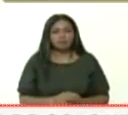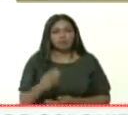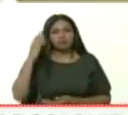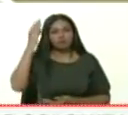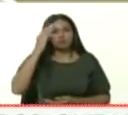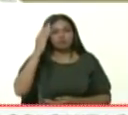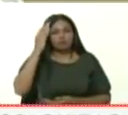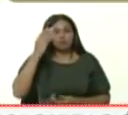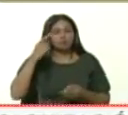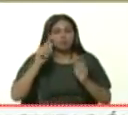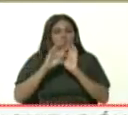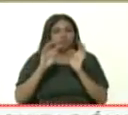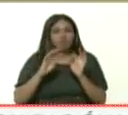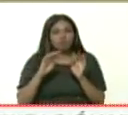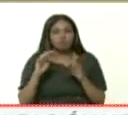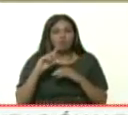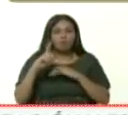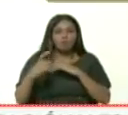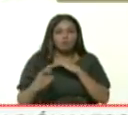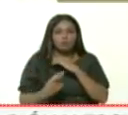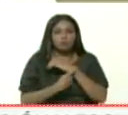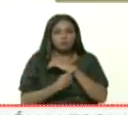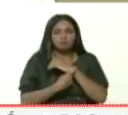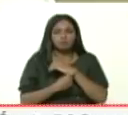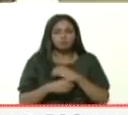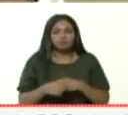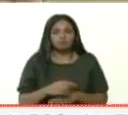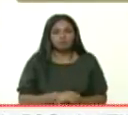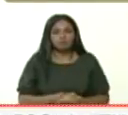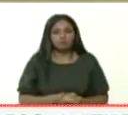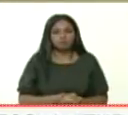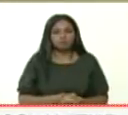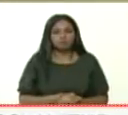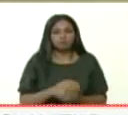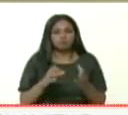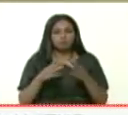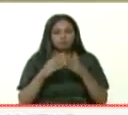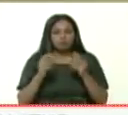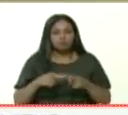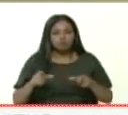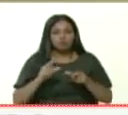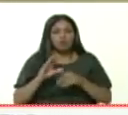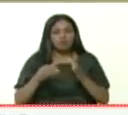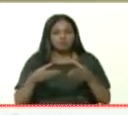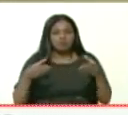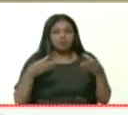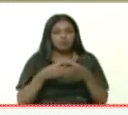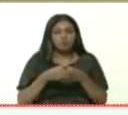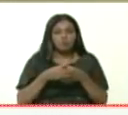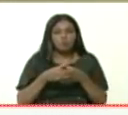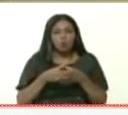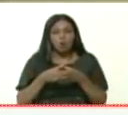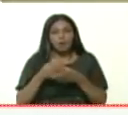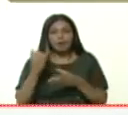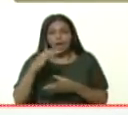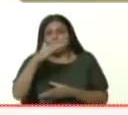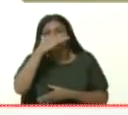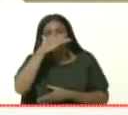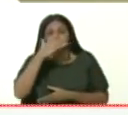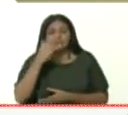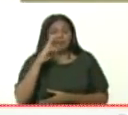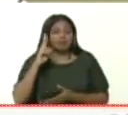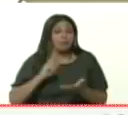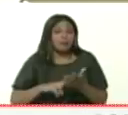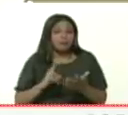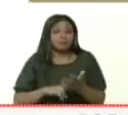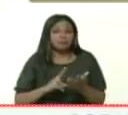conscientemente criminal, de este señor Juan Guaidó y de todo su entorno con este grupo de criminales. Es la verdad,